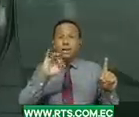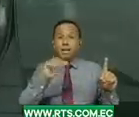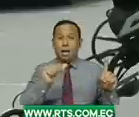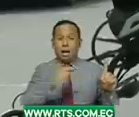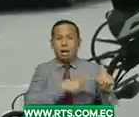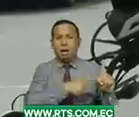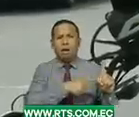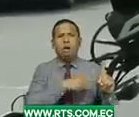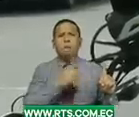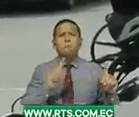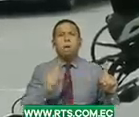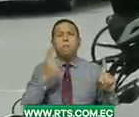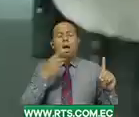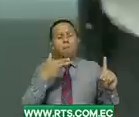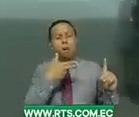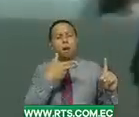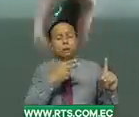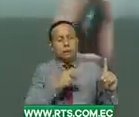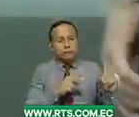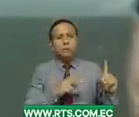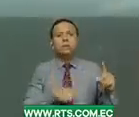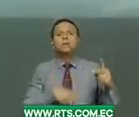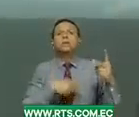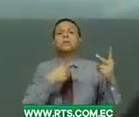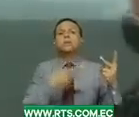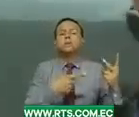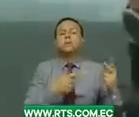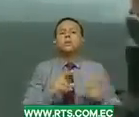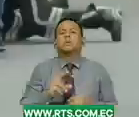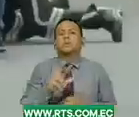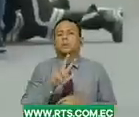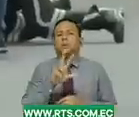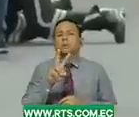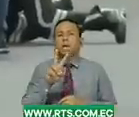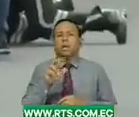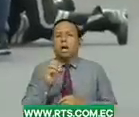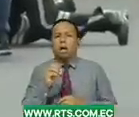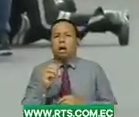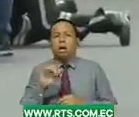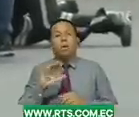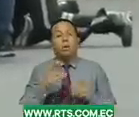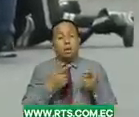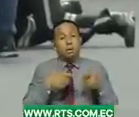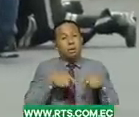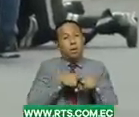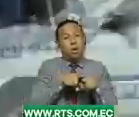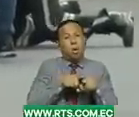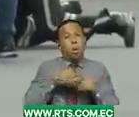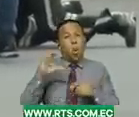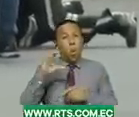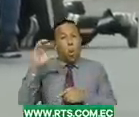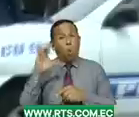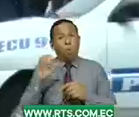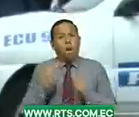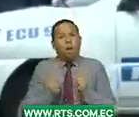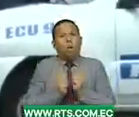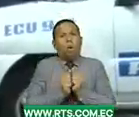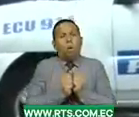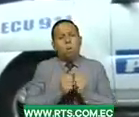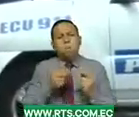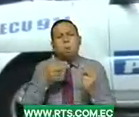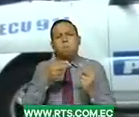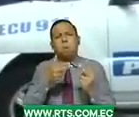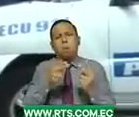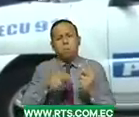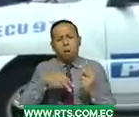año antes, el 30 de noviembre del 2021, su pareja, el psicólogo colombiano John Jairo Incapié, fue asesinado junto a otra persona cerca